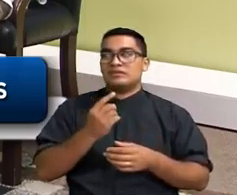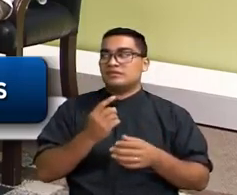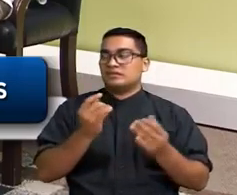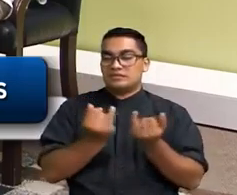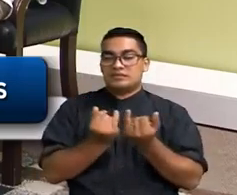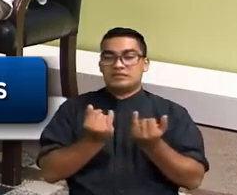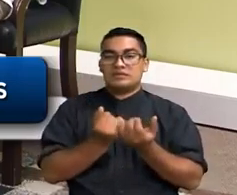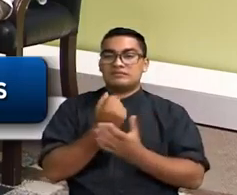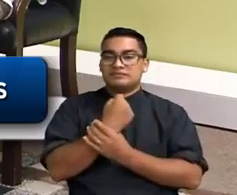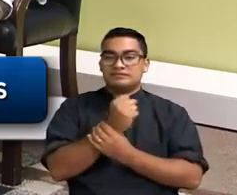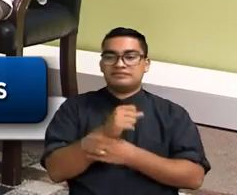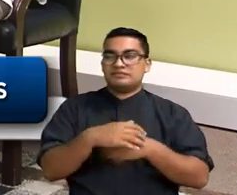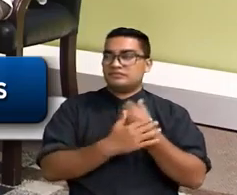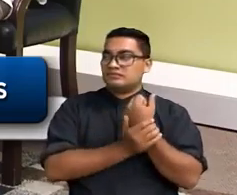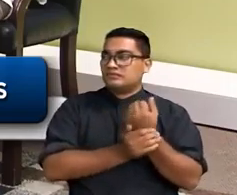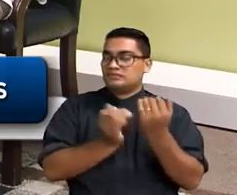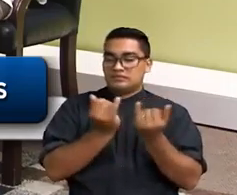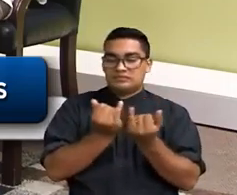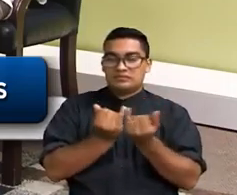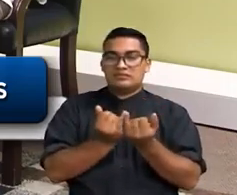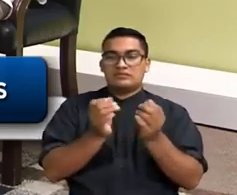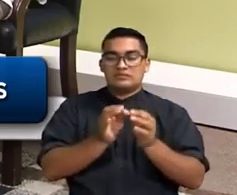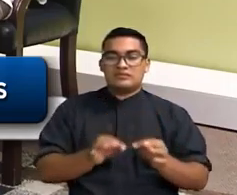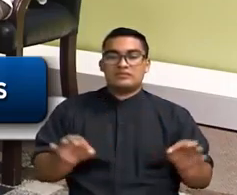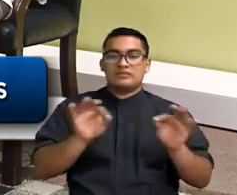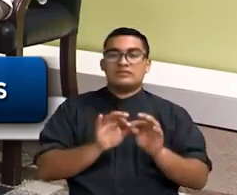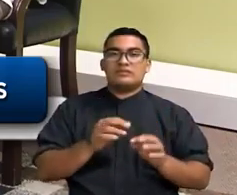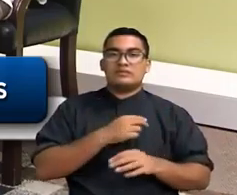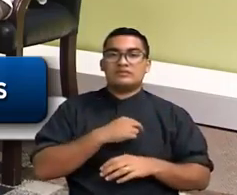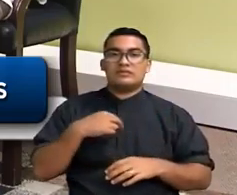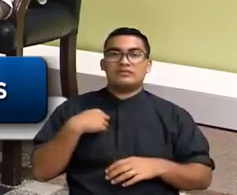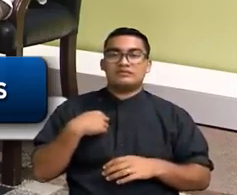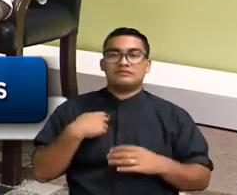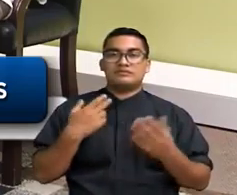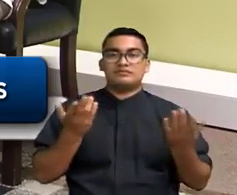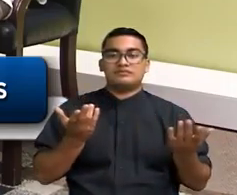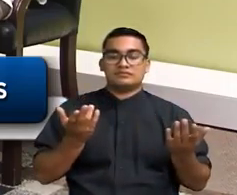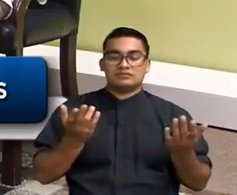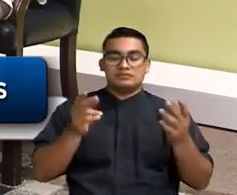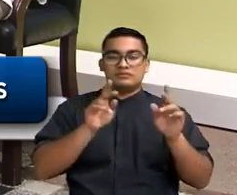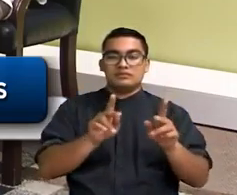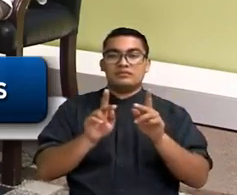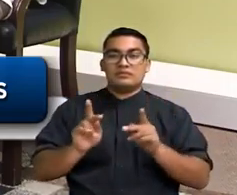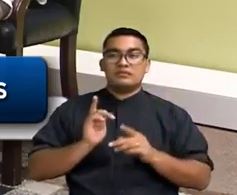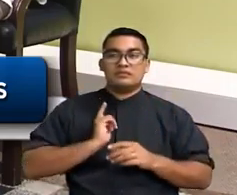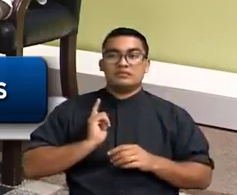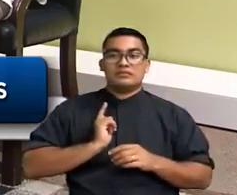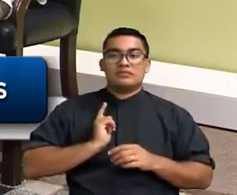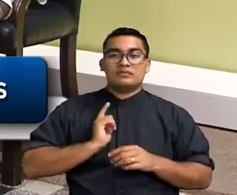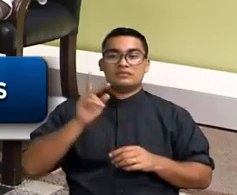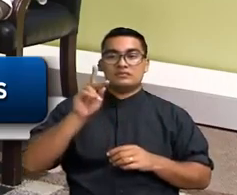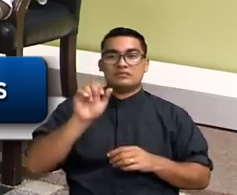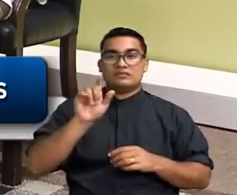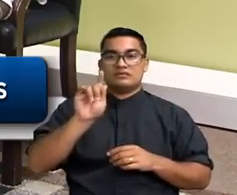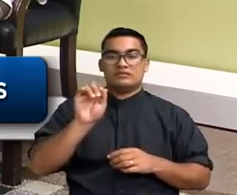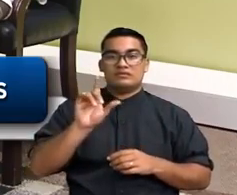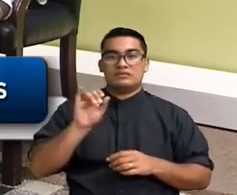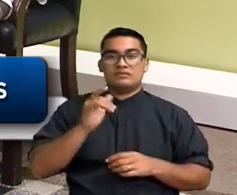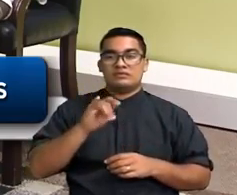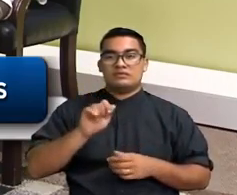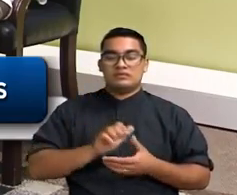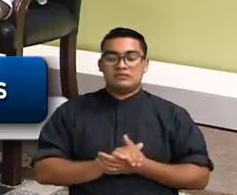fisioterapia aquí es parte que coayuda a las personas que padecen esta patología. Sí.